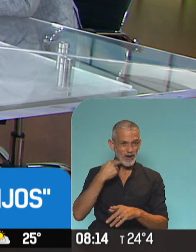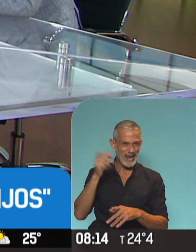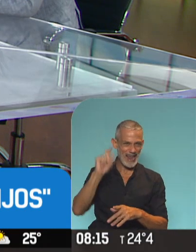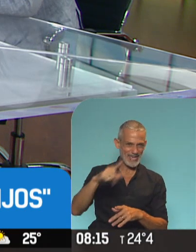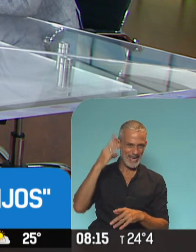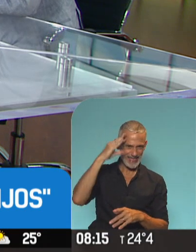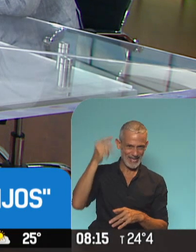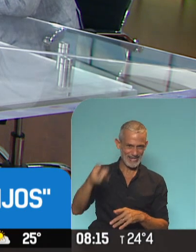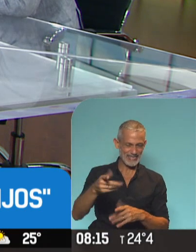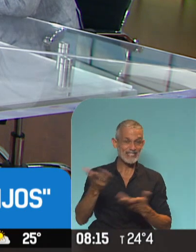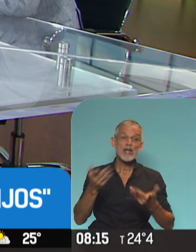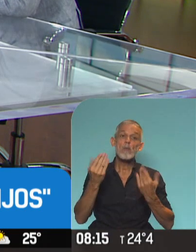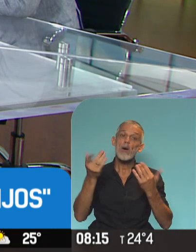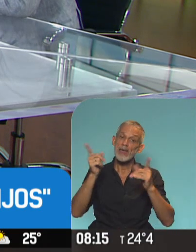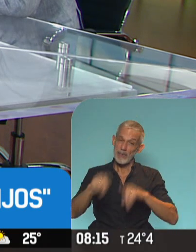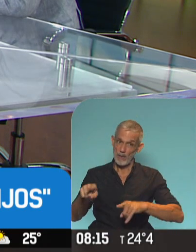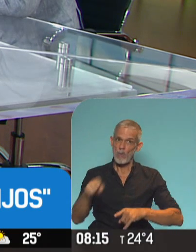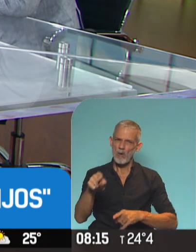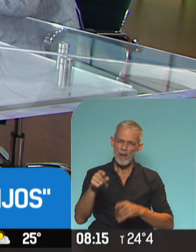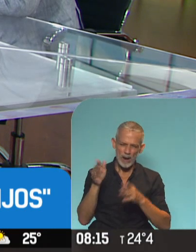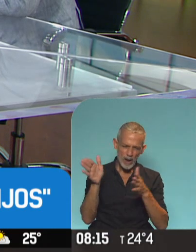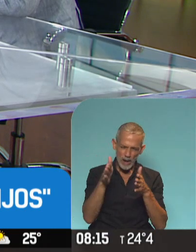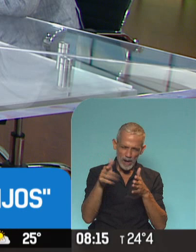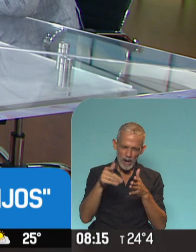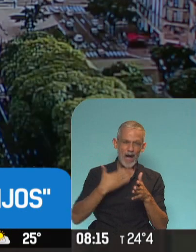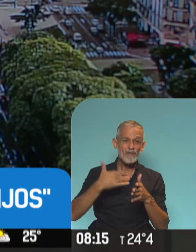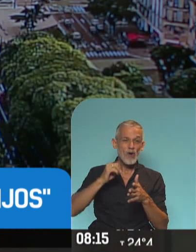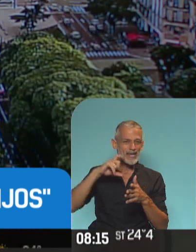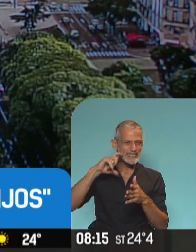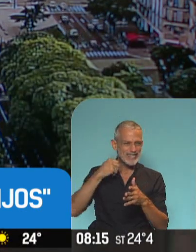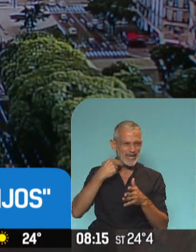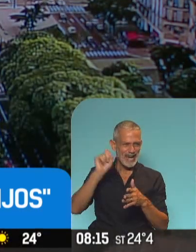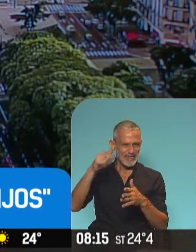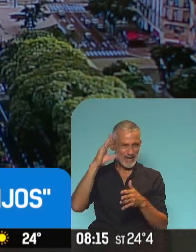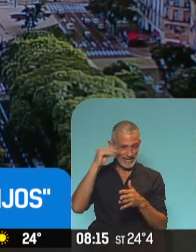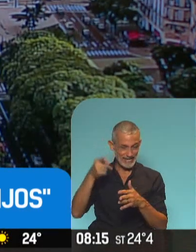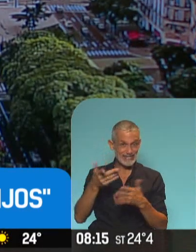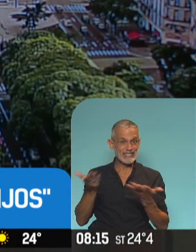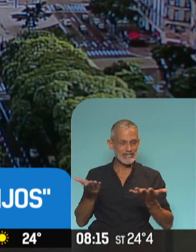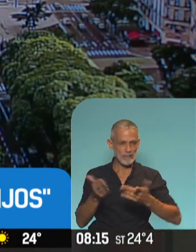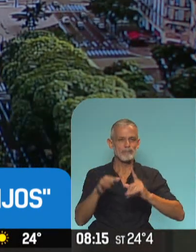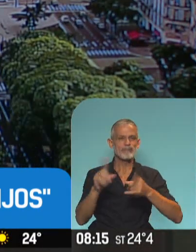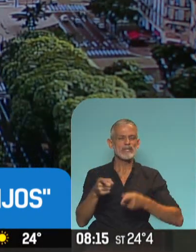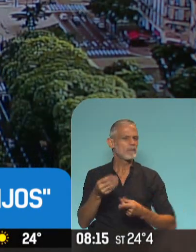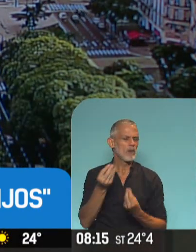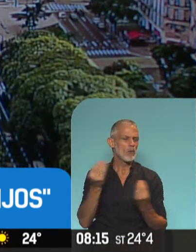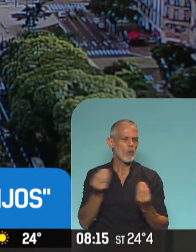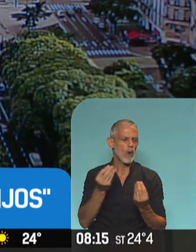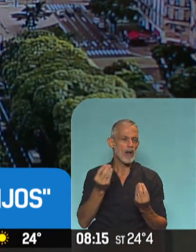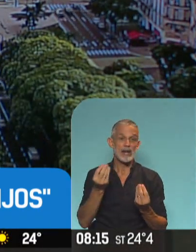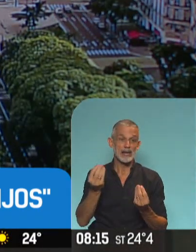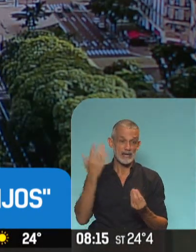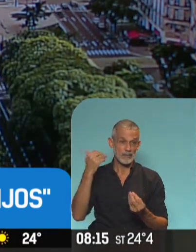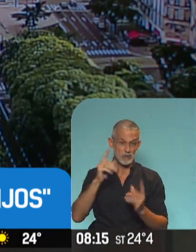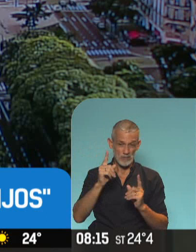de su declaración, volver hacia ese lugar. ¿Qué piensa sobre esto? Y sobre todo también teniendo en cuenta lo que ocurrió